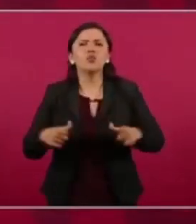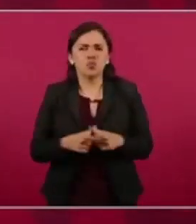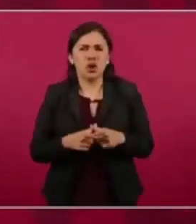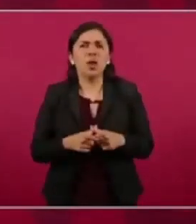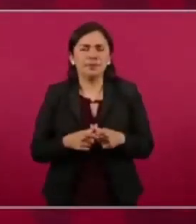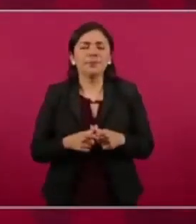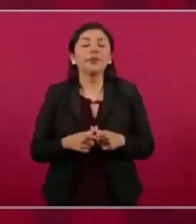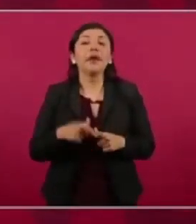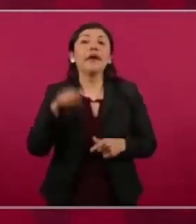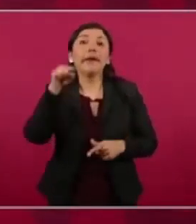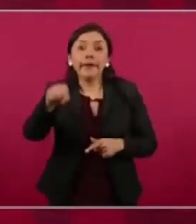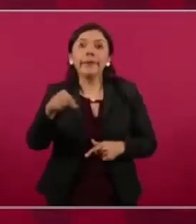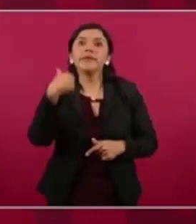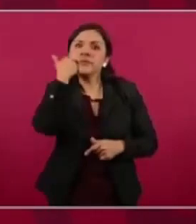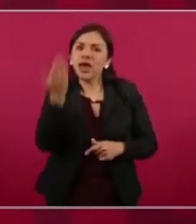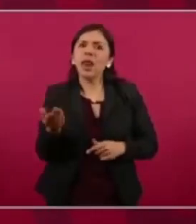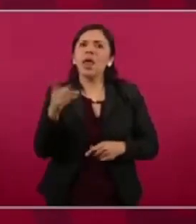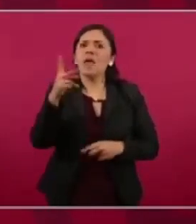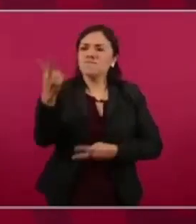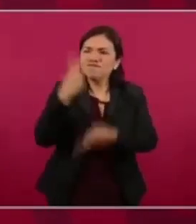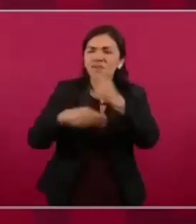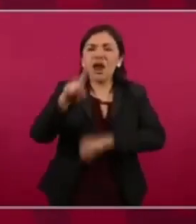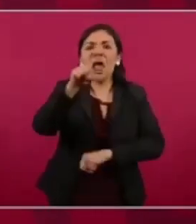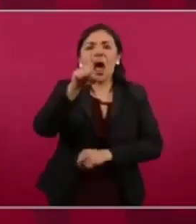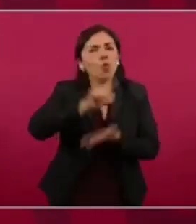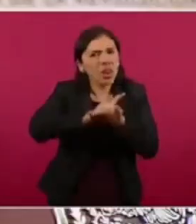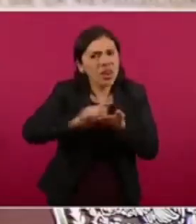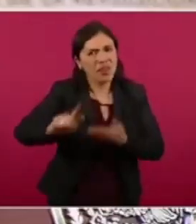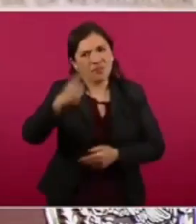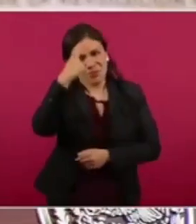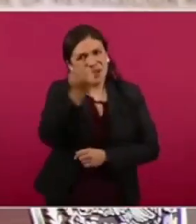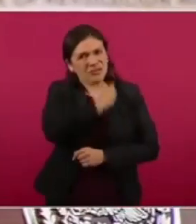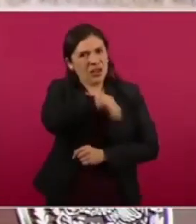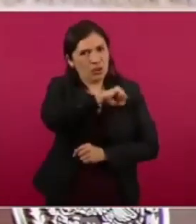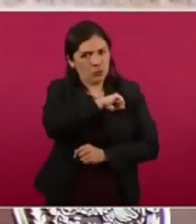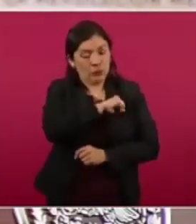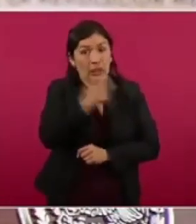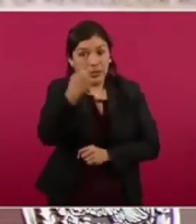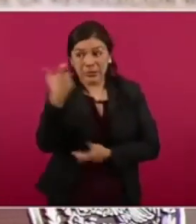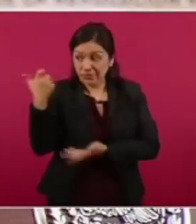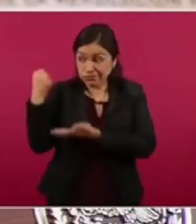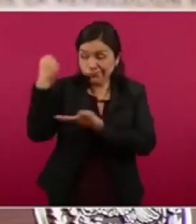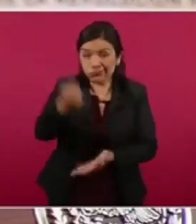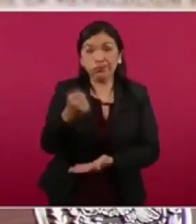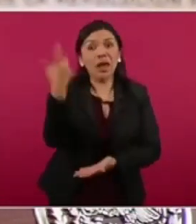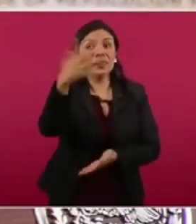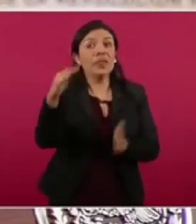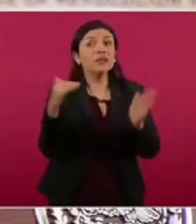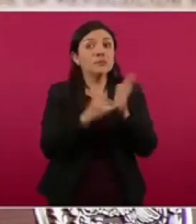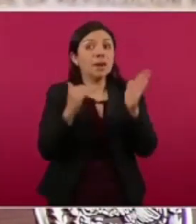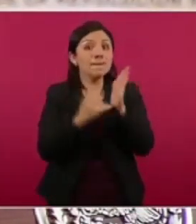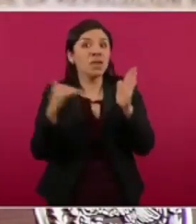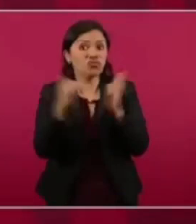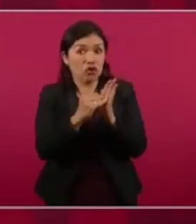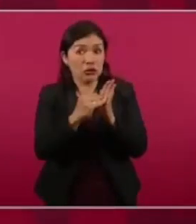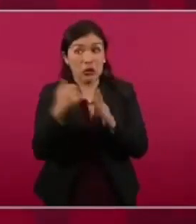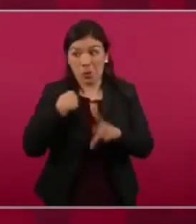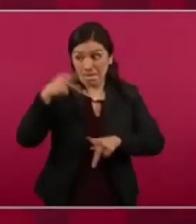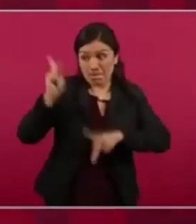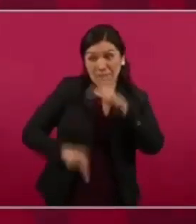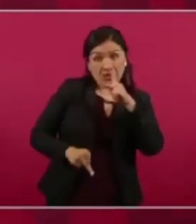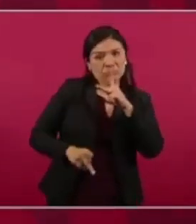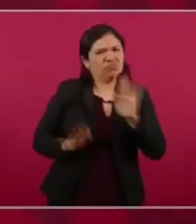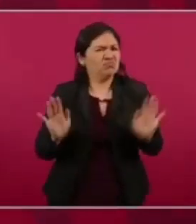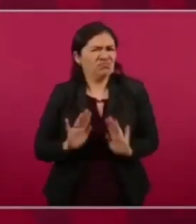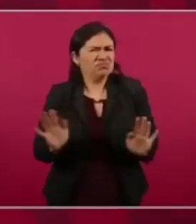de que haya agua saludable. Es una inversión de $10,000 millones. No se va a detener.